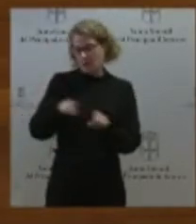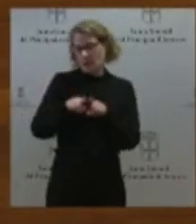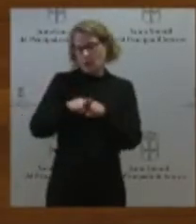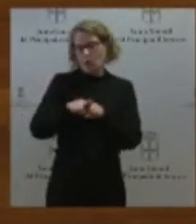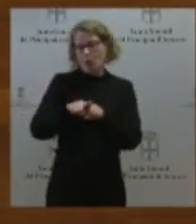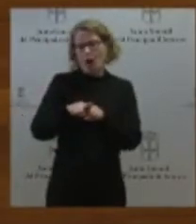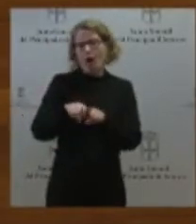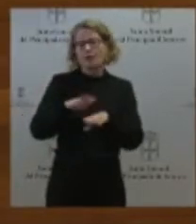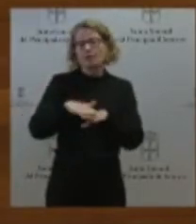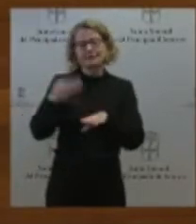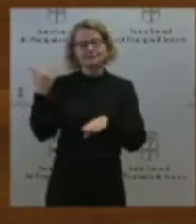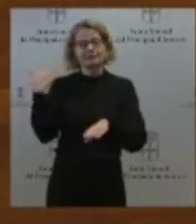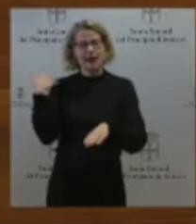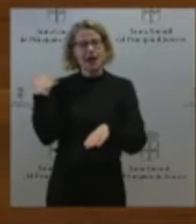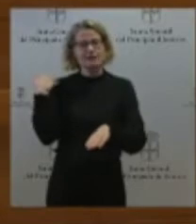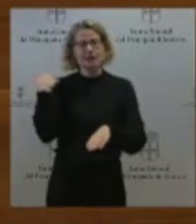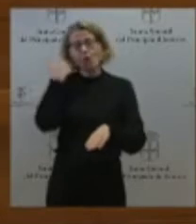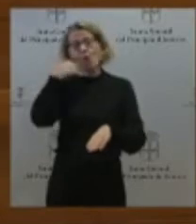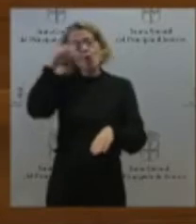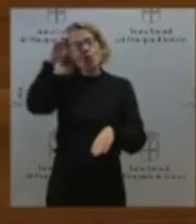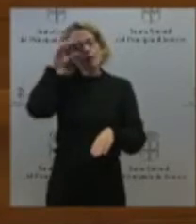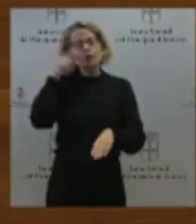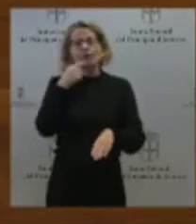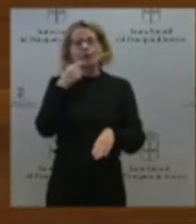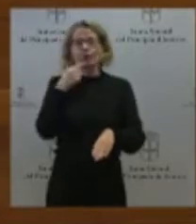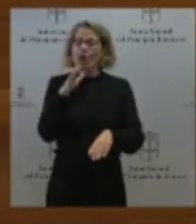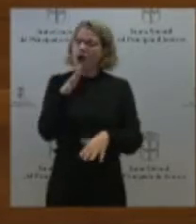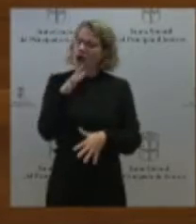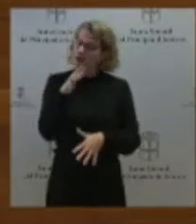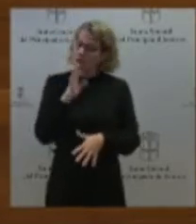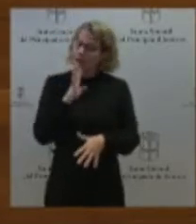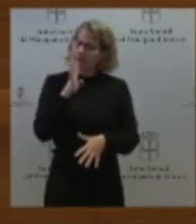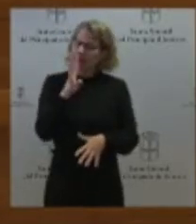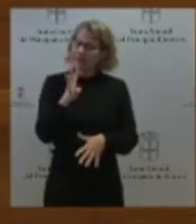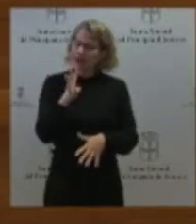crítico de la legislatura, en un parteaguas, si se me permite la imagen topográfica.